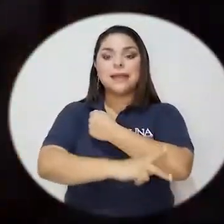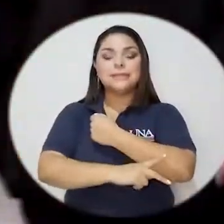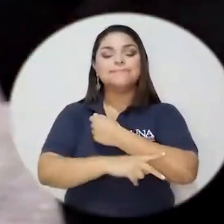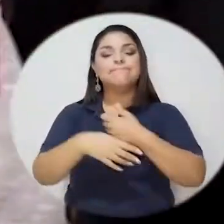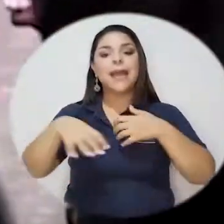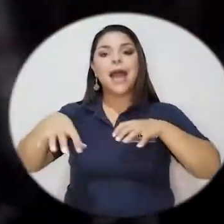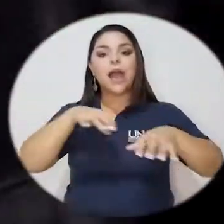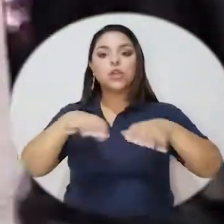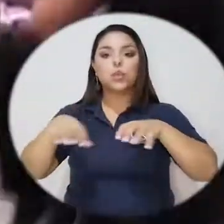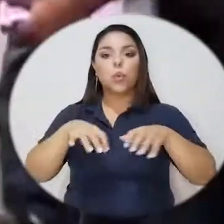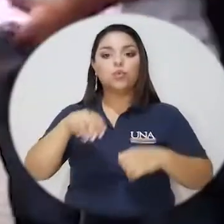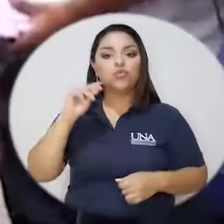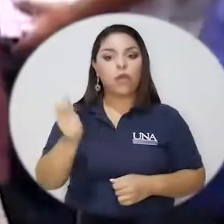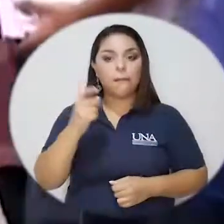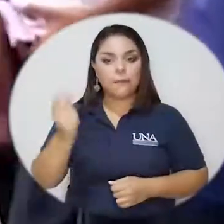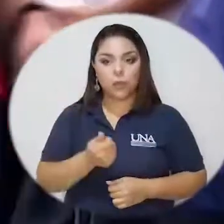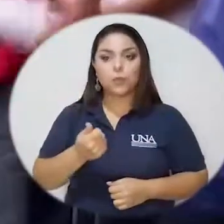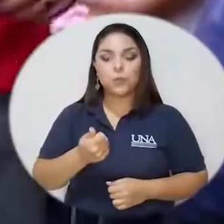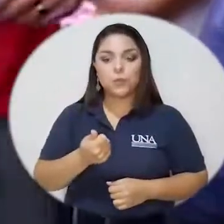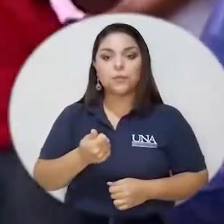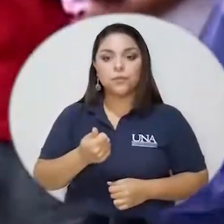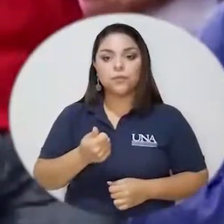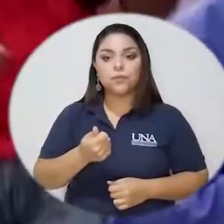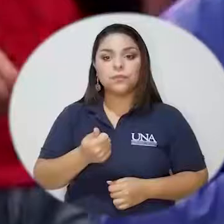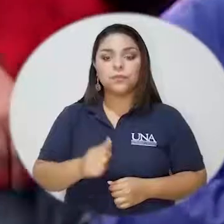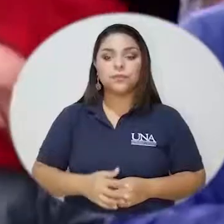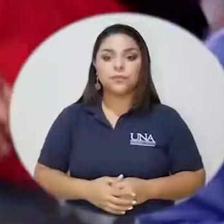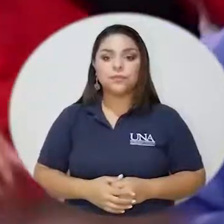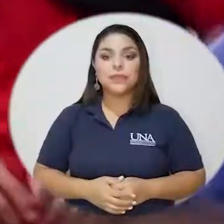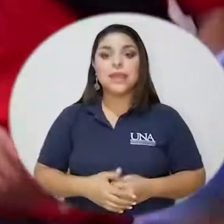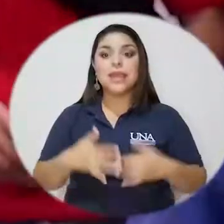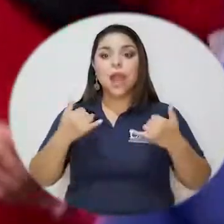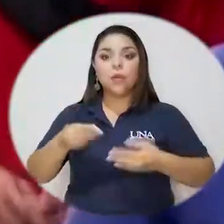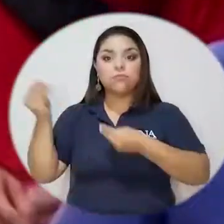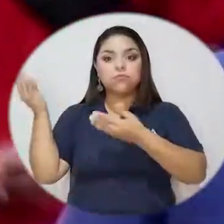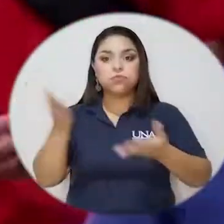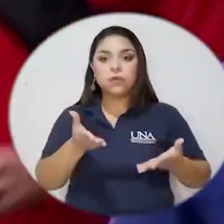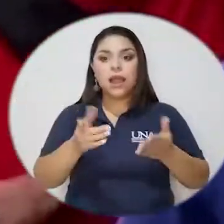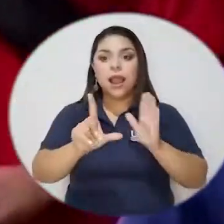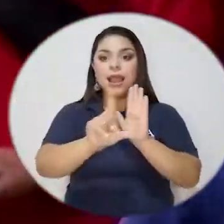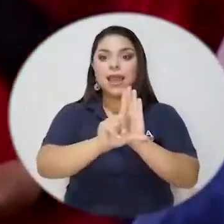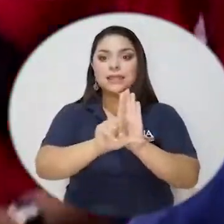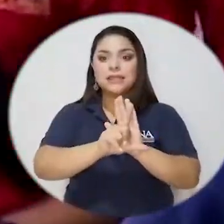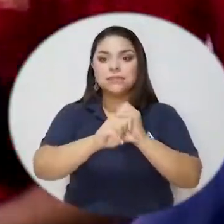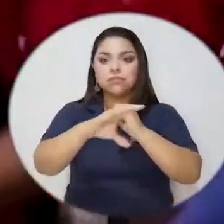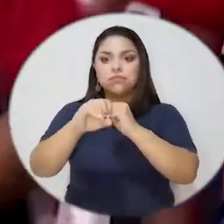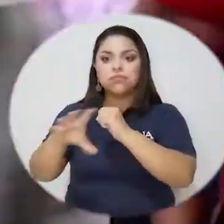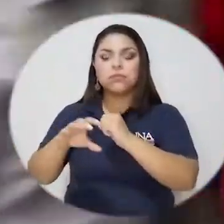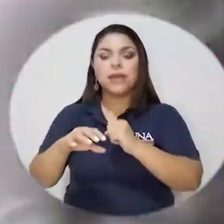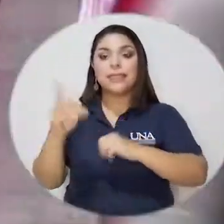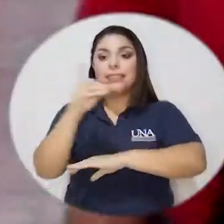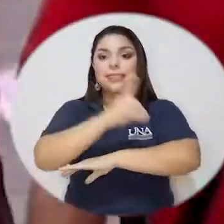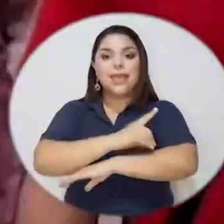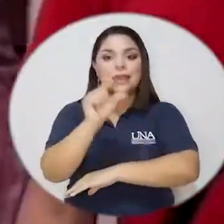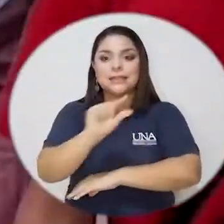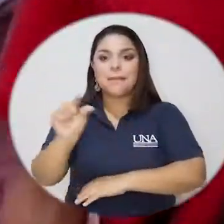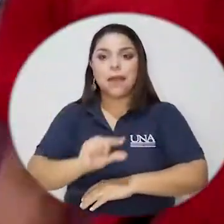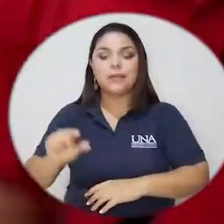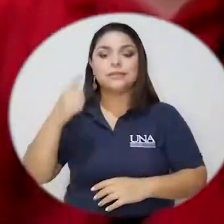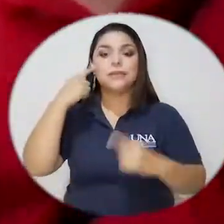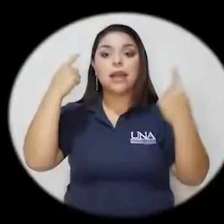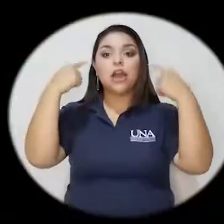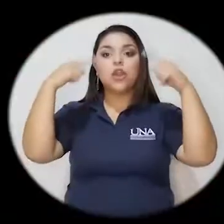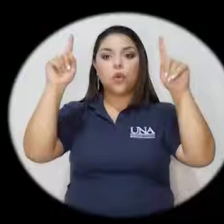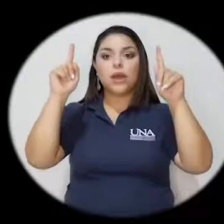ahí tuvo que actuar rápidamente y se pasaron leyes en cuestión de días y semanas